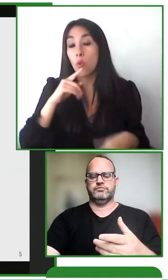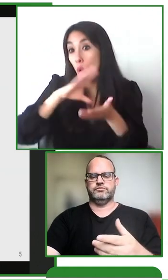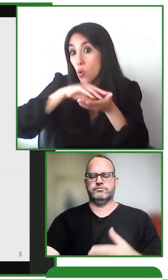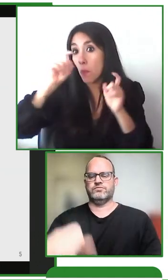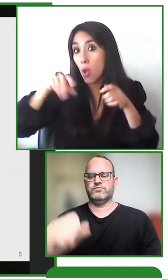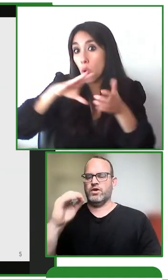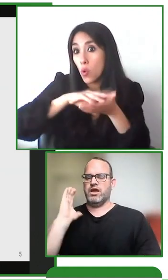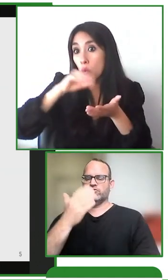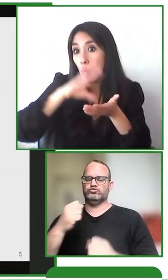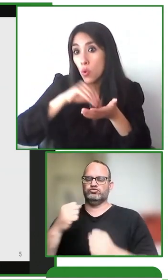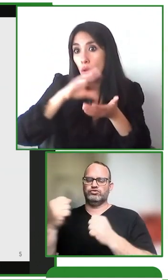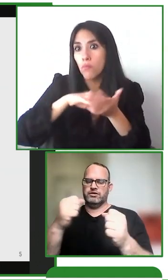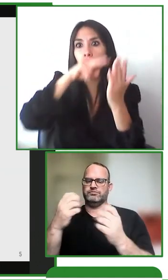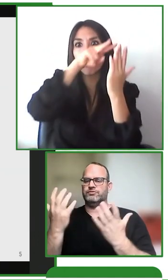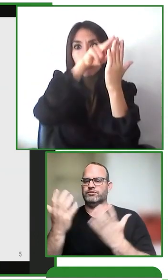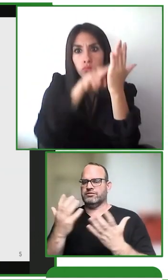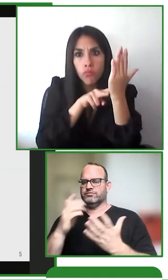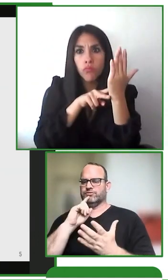historias.